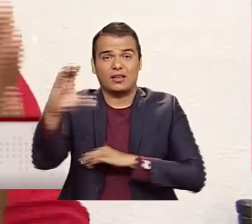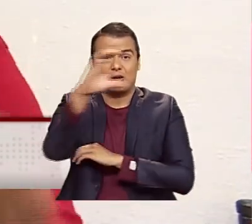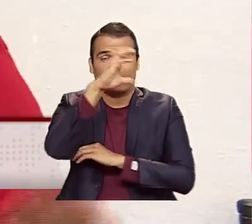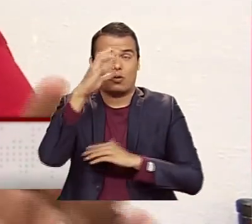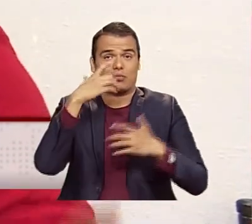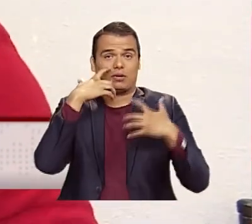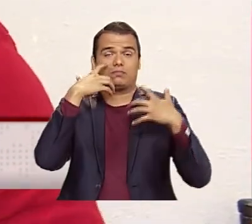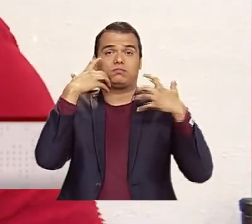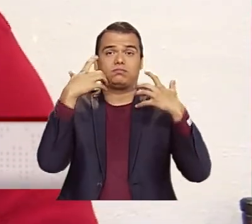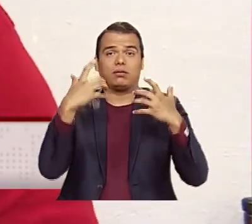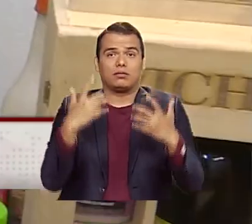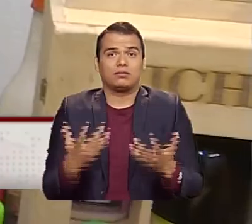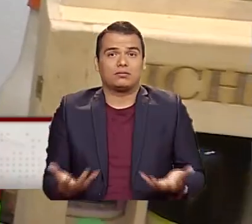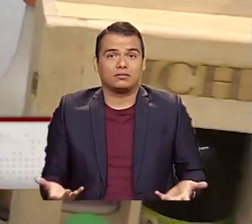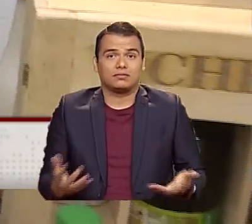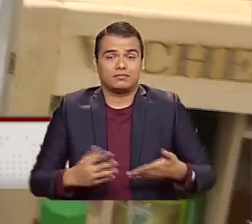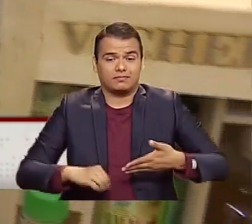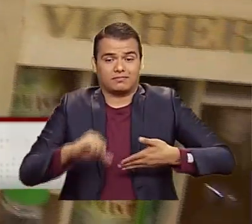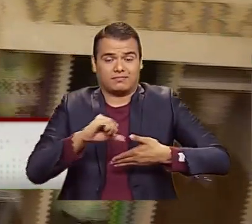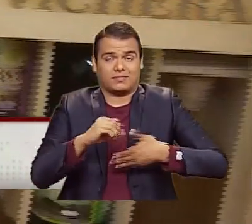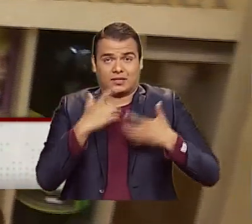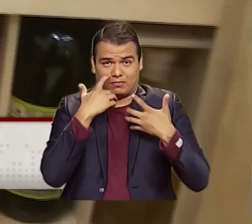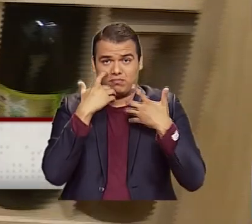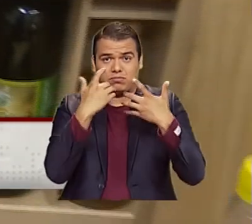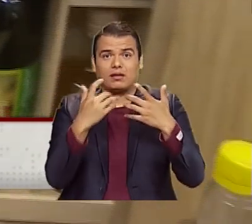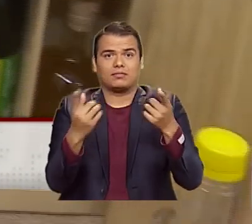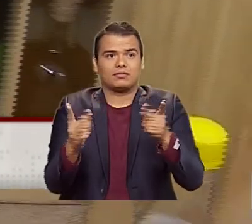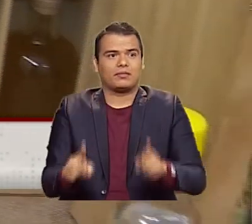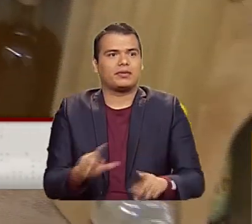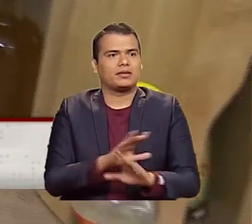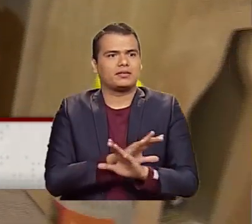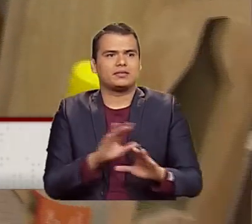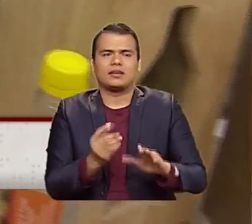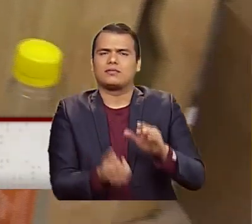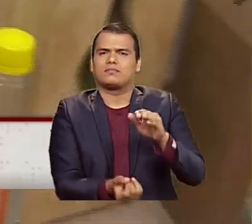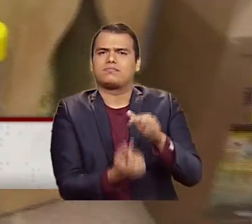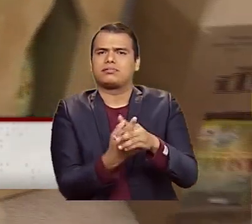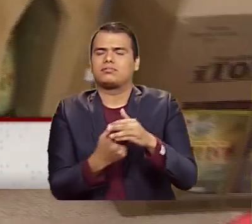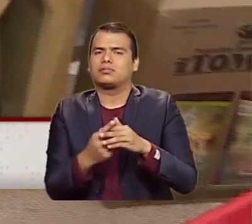pero también en Sudamérica. El trabajo dio como resultado la creación